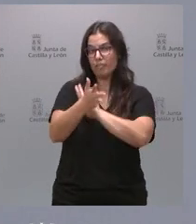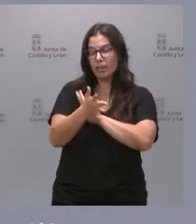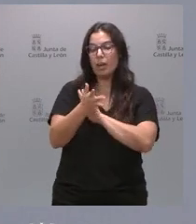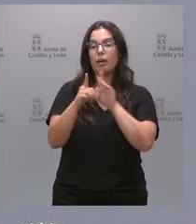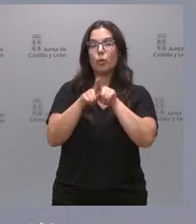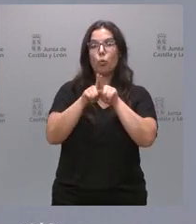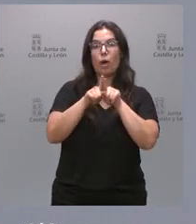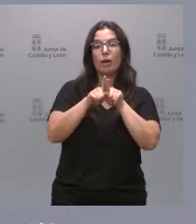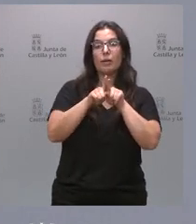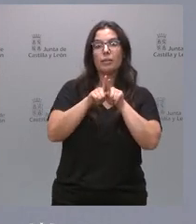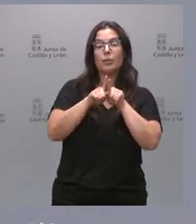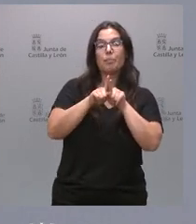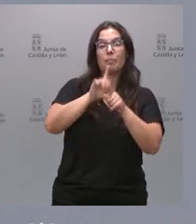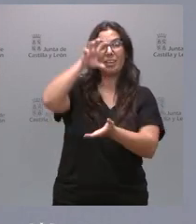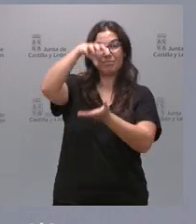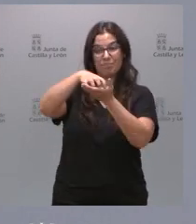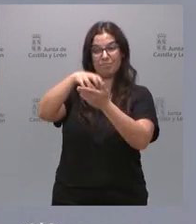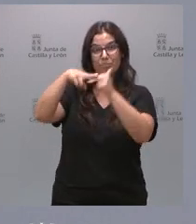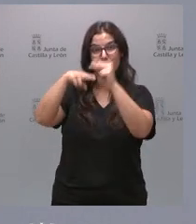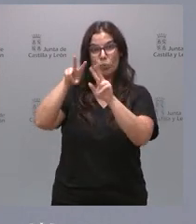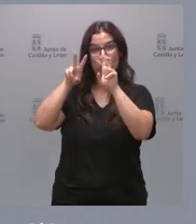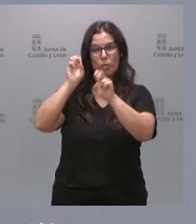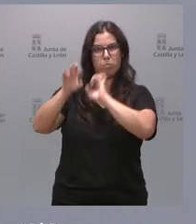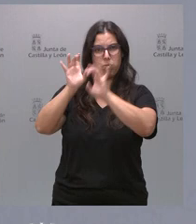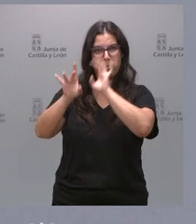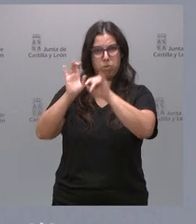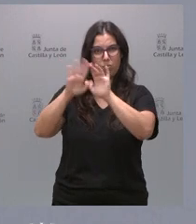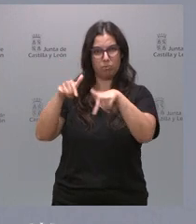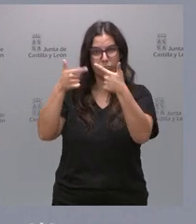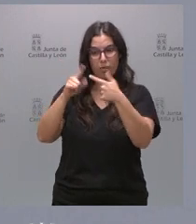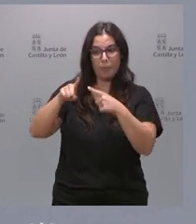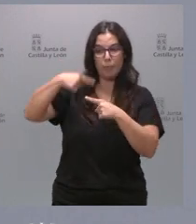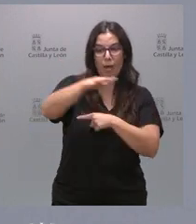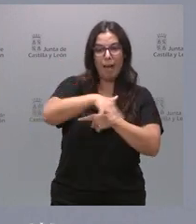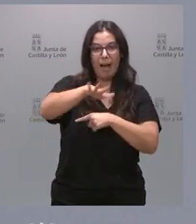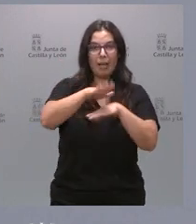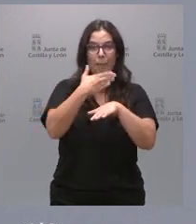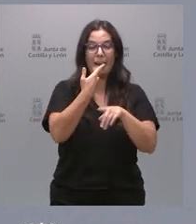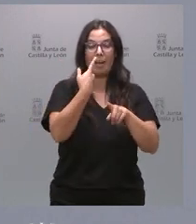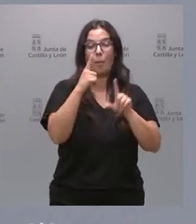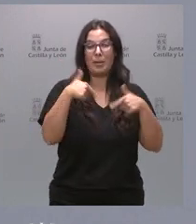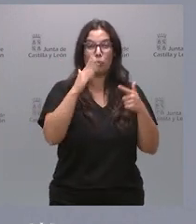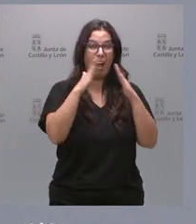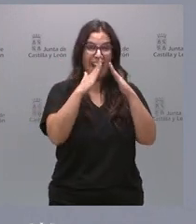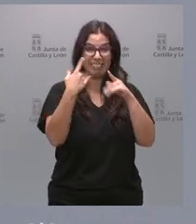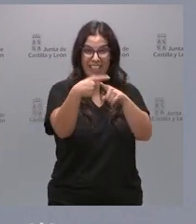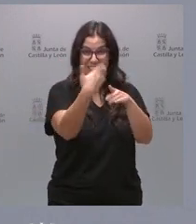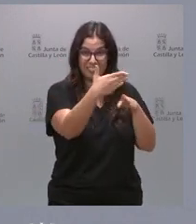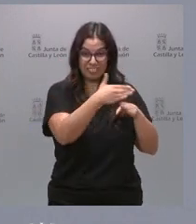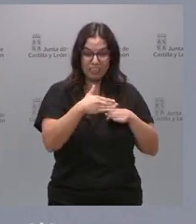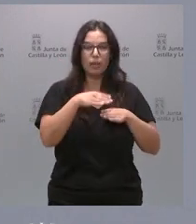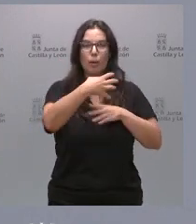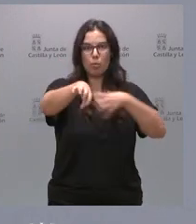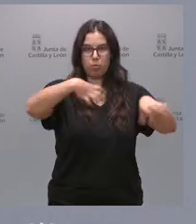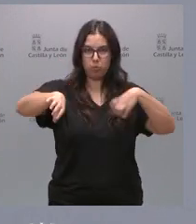ejecución de un nuevo depósito de rechazos de residuos y una nave destinada a la recogida selectiva de residuos domésticos este nuevo depósito